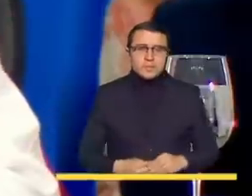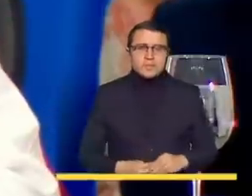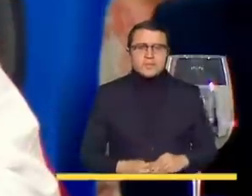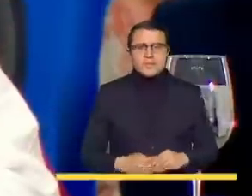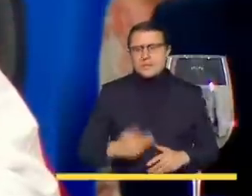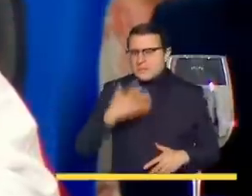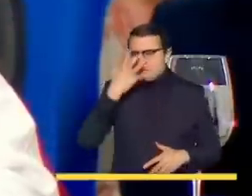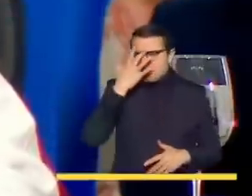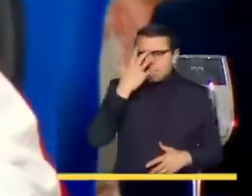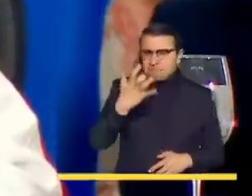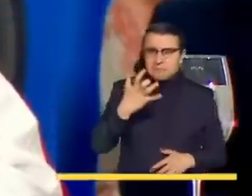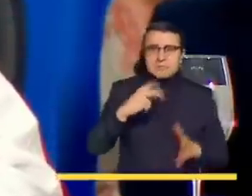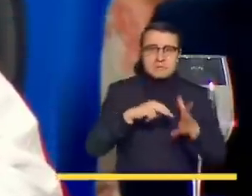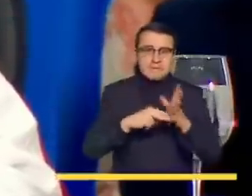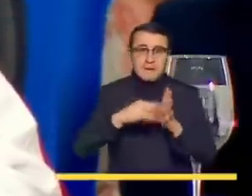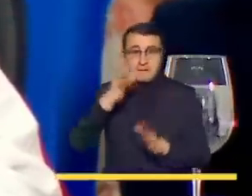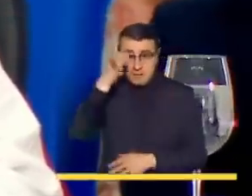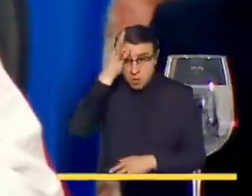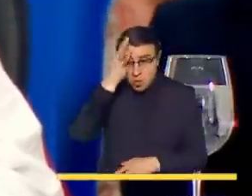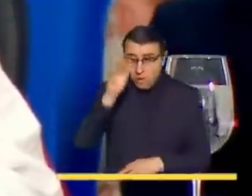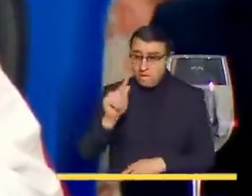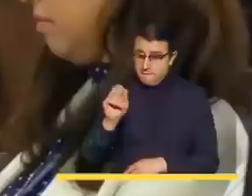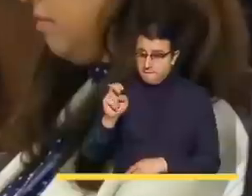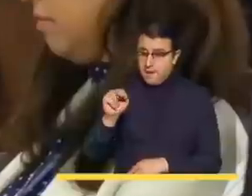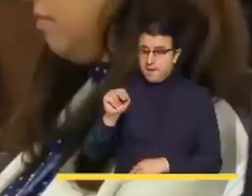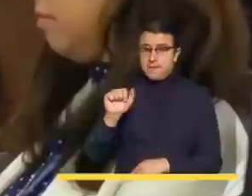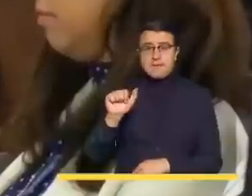eliminar el fentanilo.